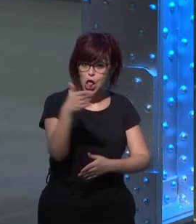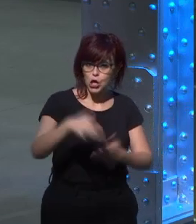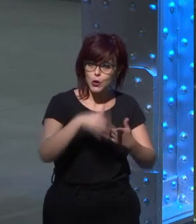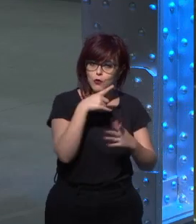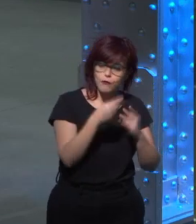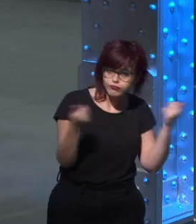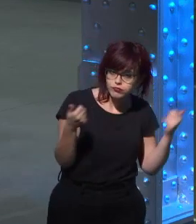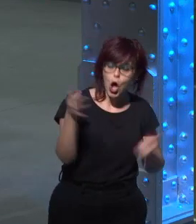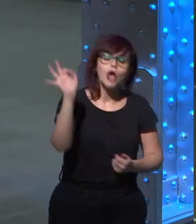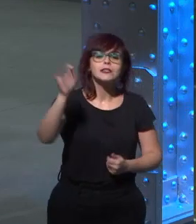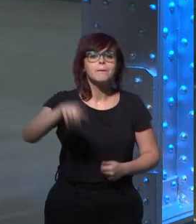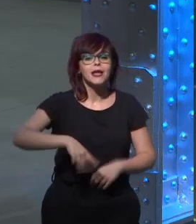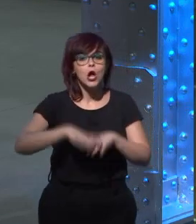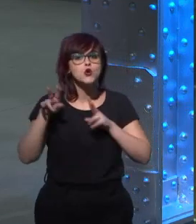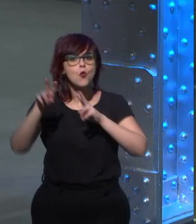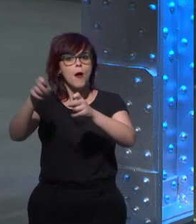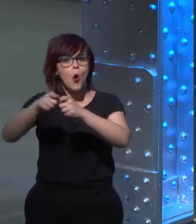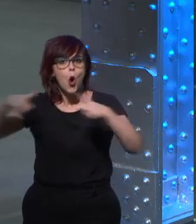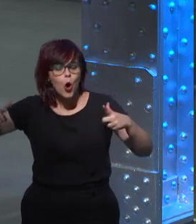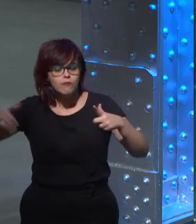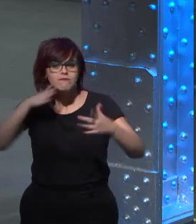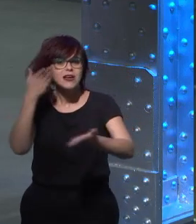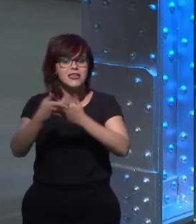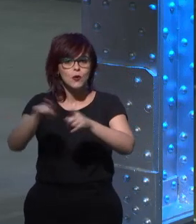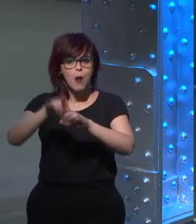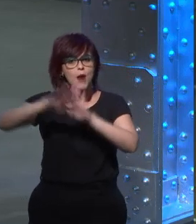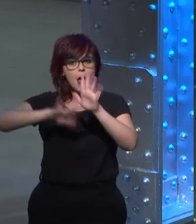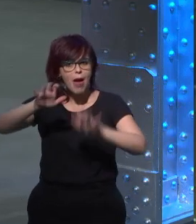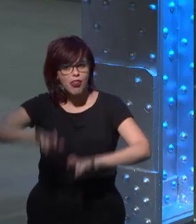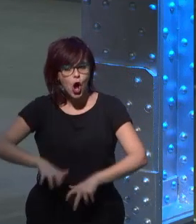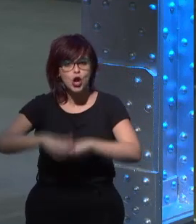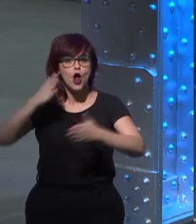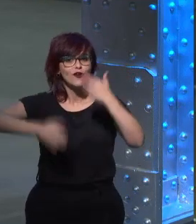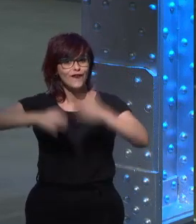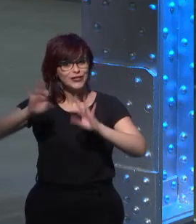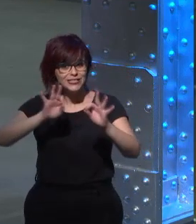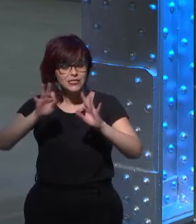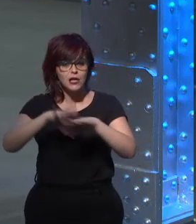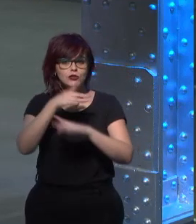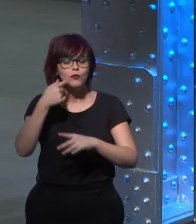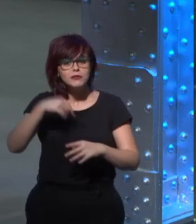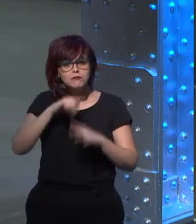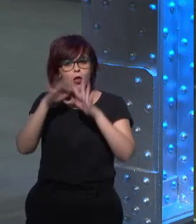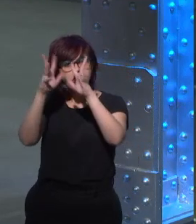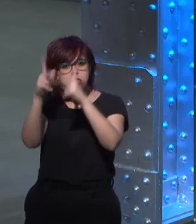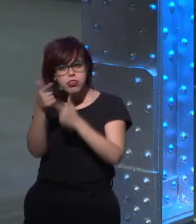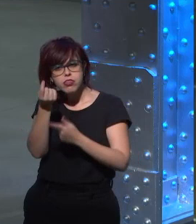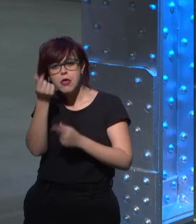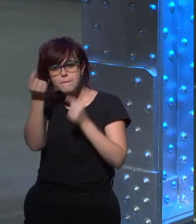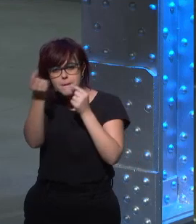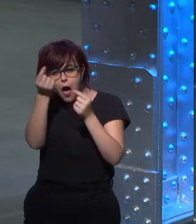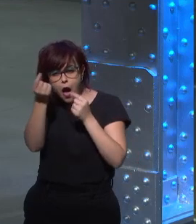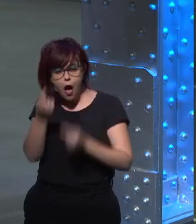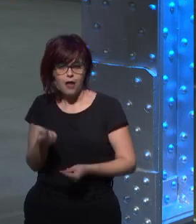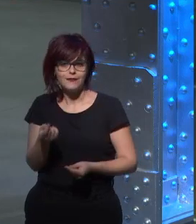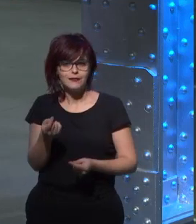otros nuevos. O por así decirlo, crecerá la demanda de otros nuevos, como son programadores, robotistas o nanomédicos. Hay, por